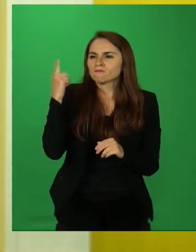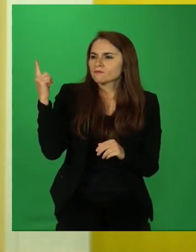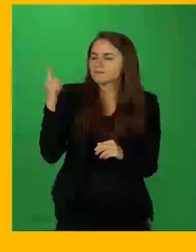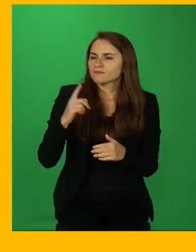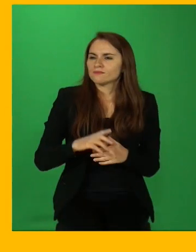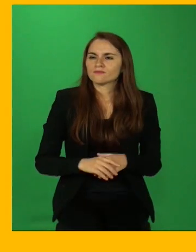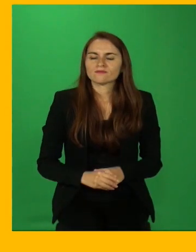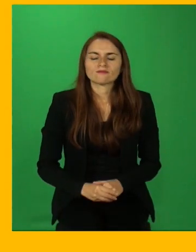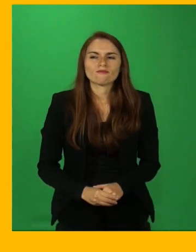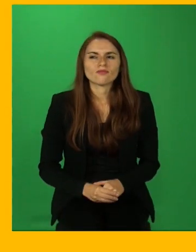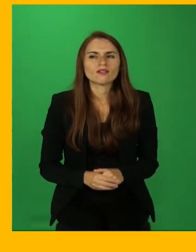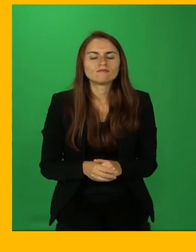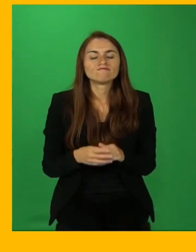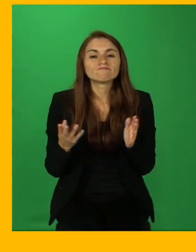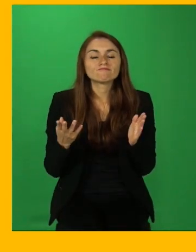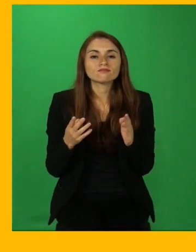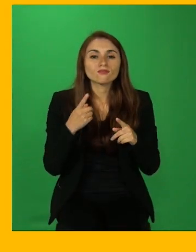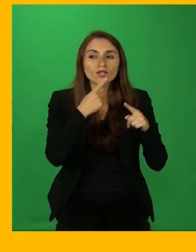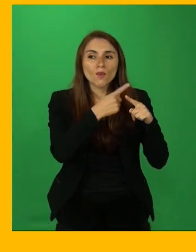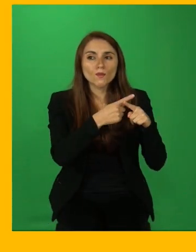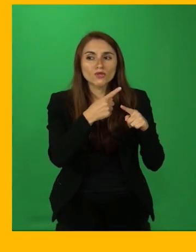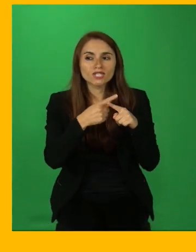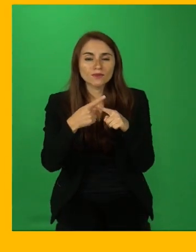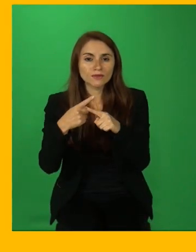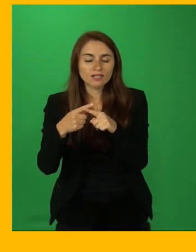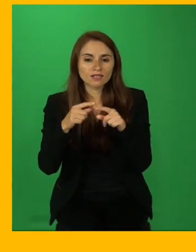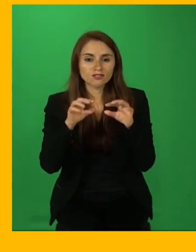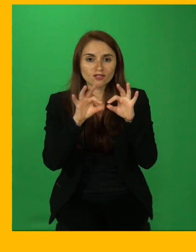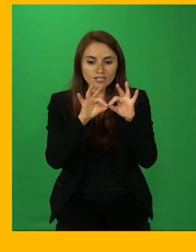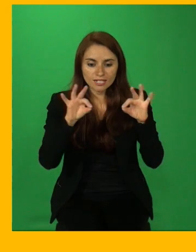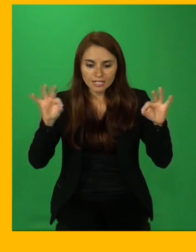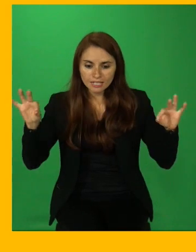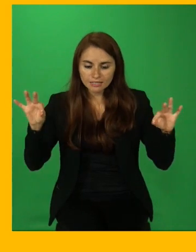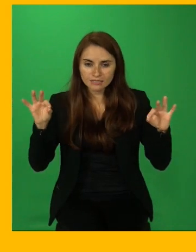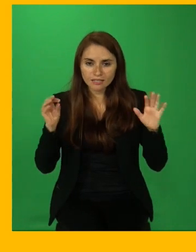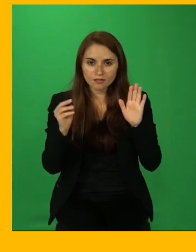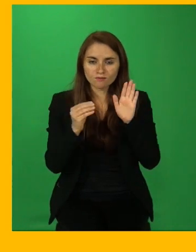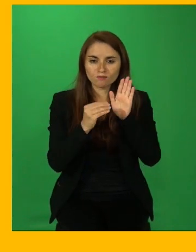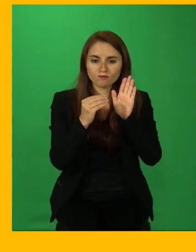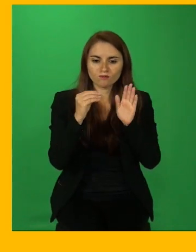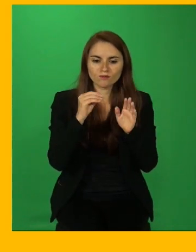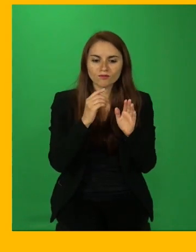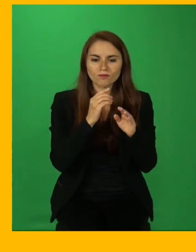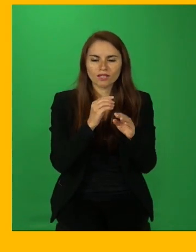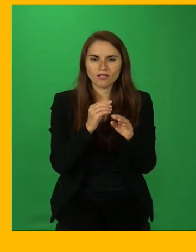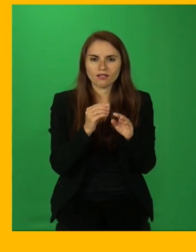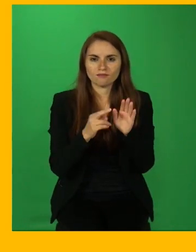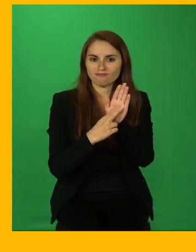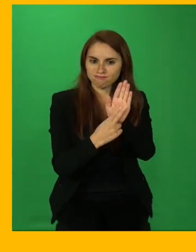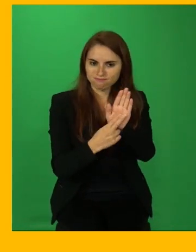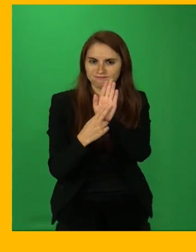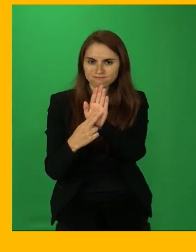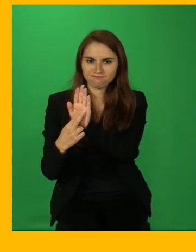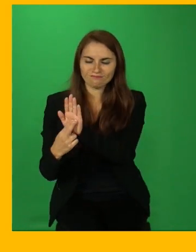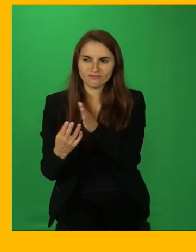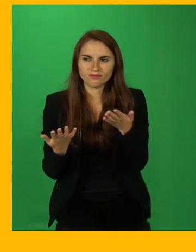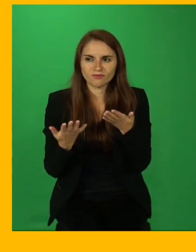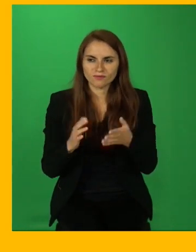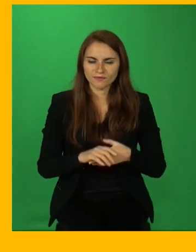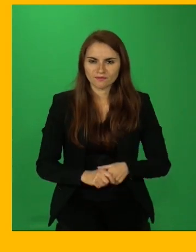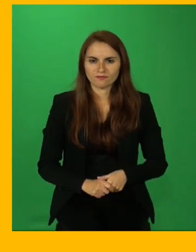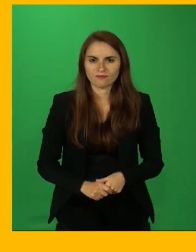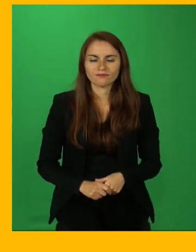dice representa las multiplicaciones en la recta numérica muy bien antes de